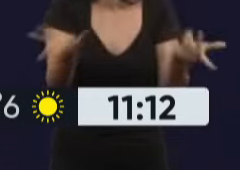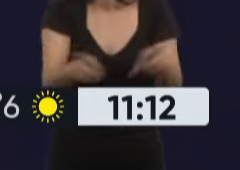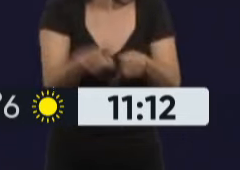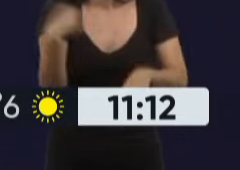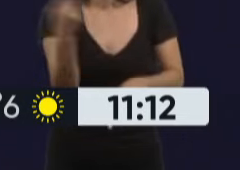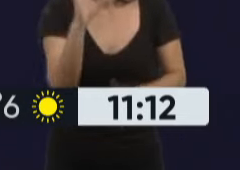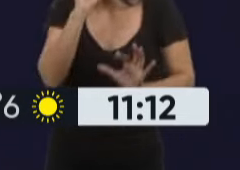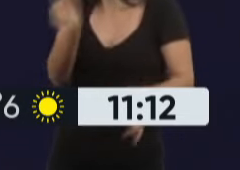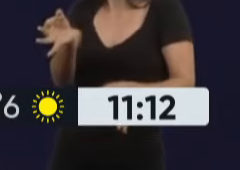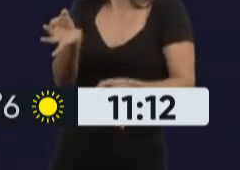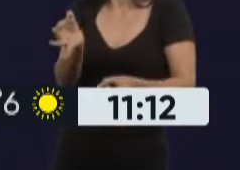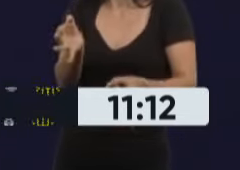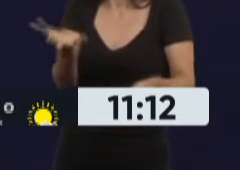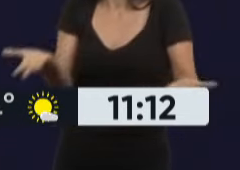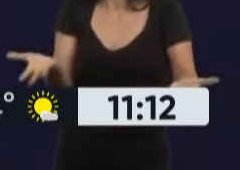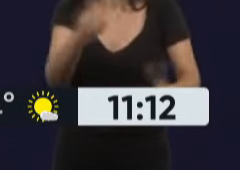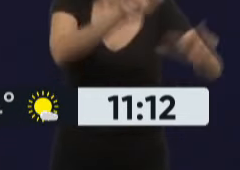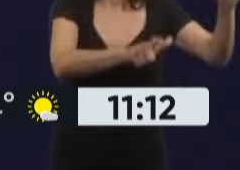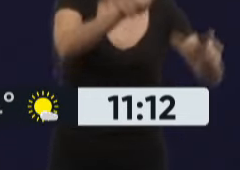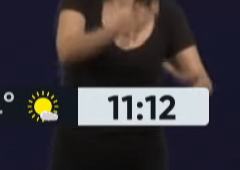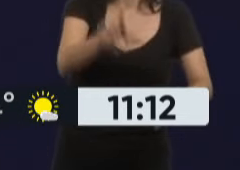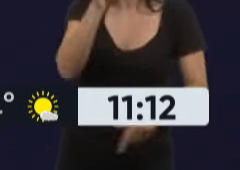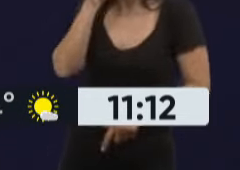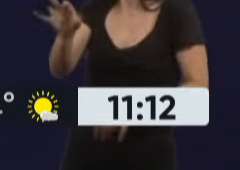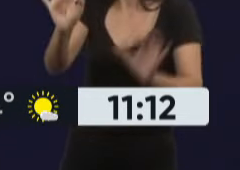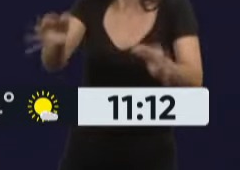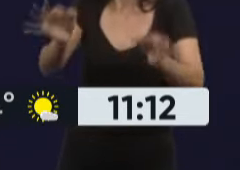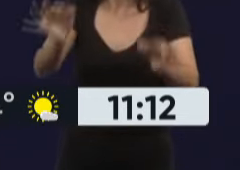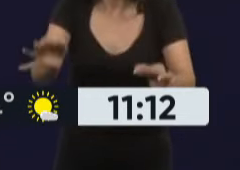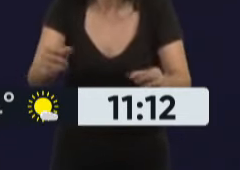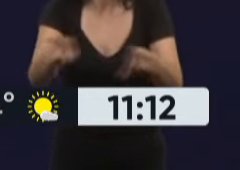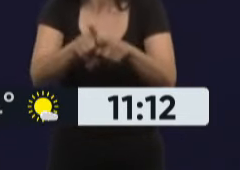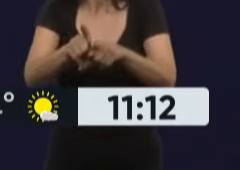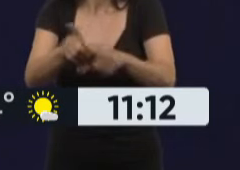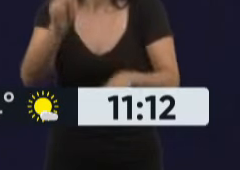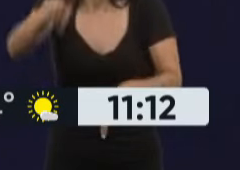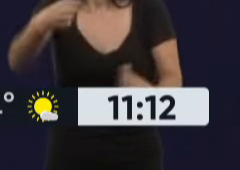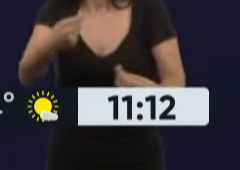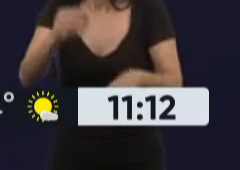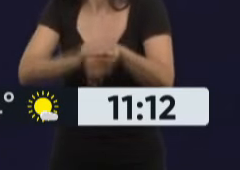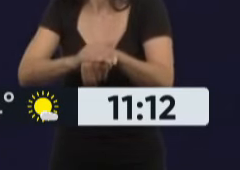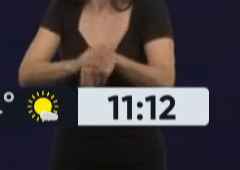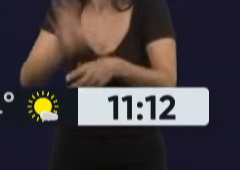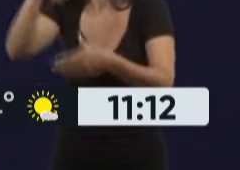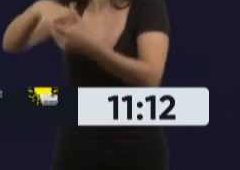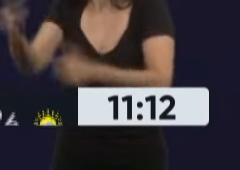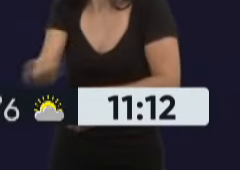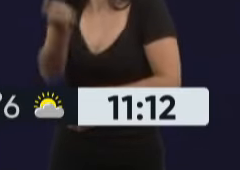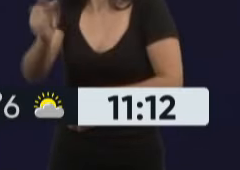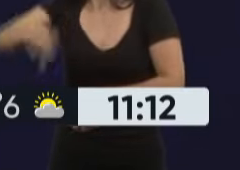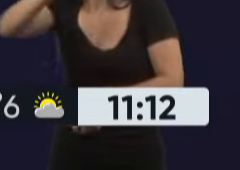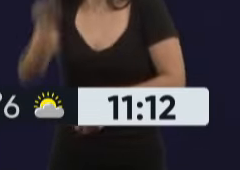presuponer que o que la gente presupone que tiene parte del sindicalismo del sindicalismo